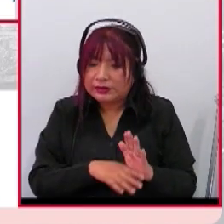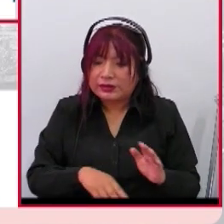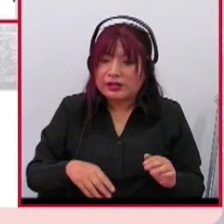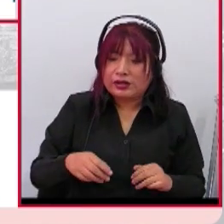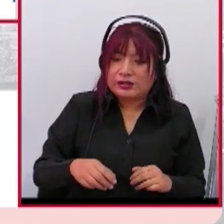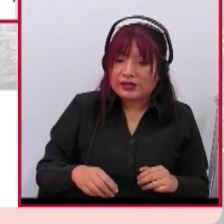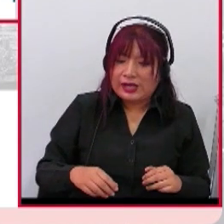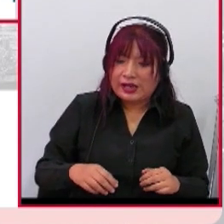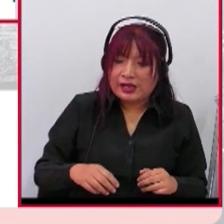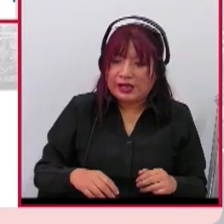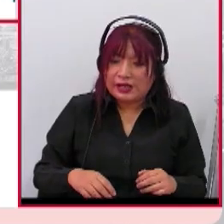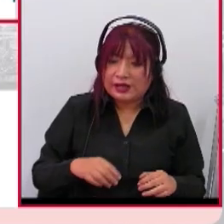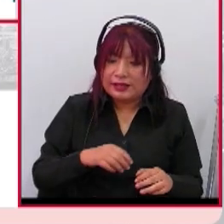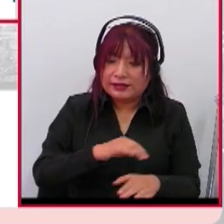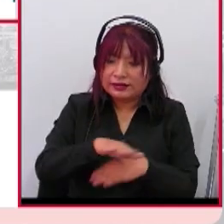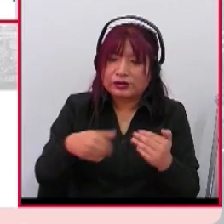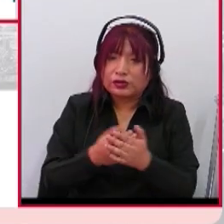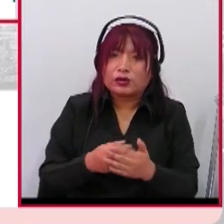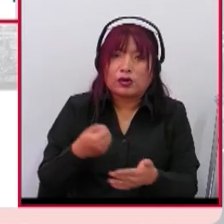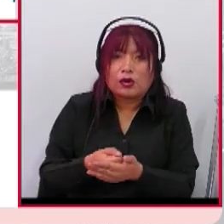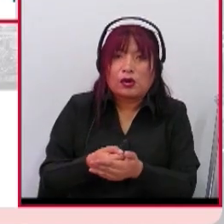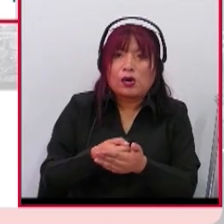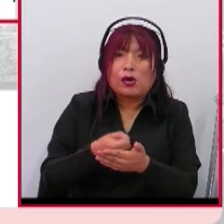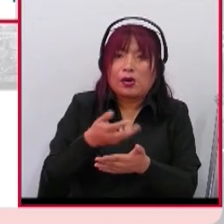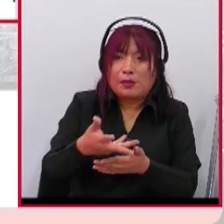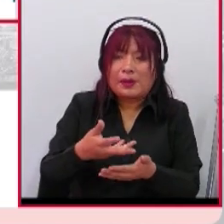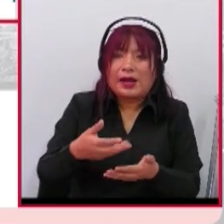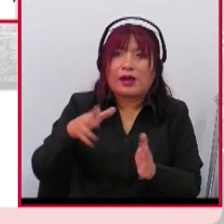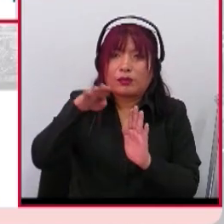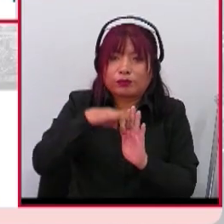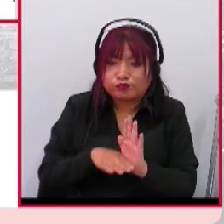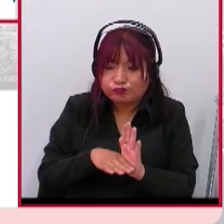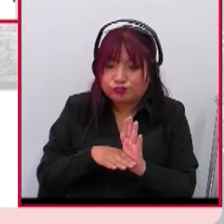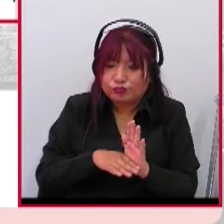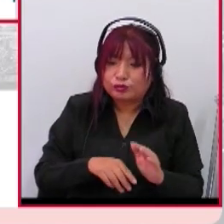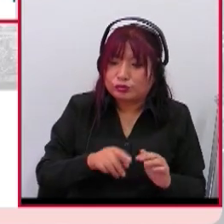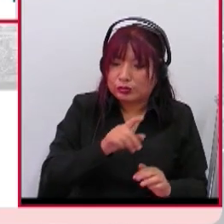incremento en nuestras ventas, darle la confianza al inversionista